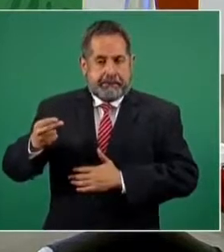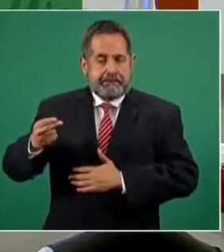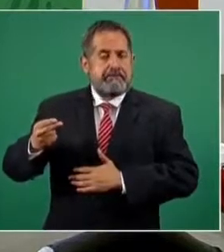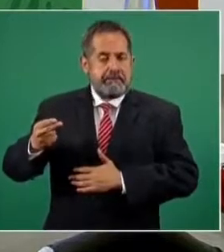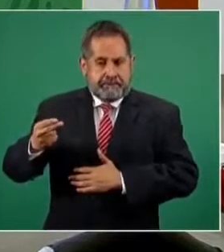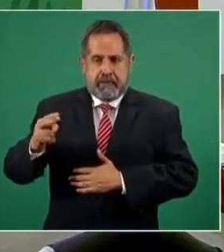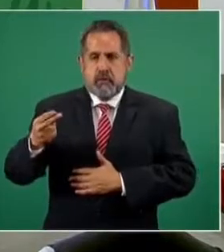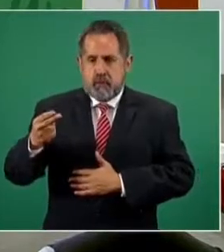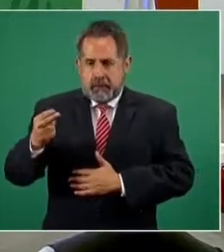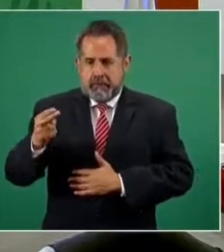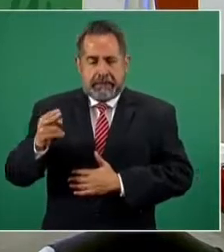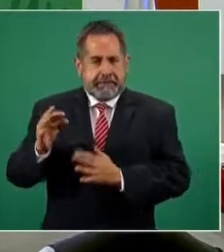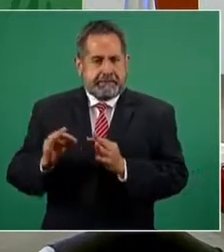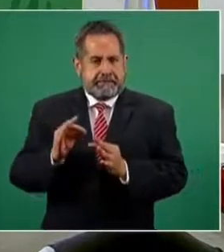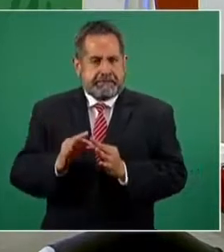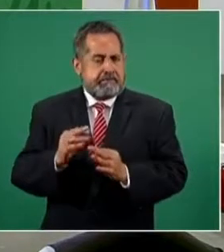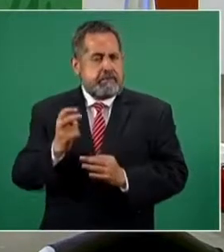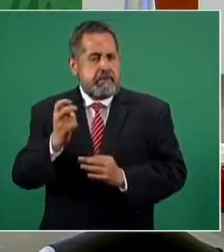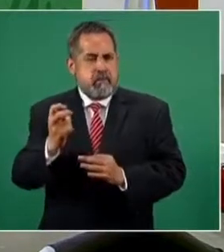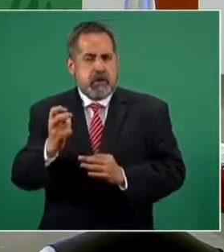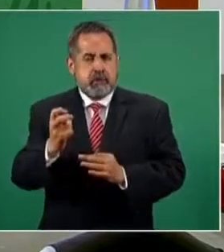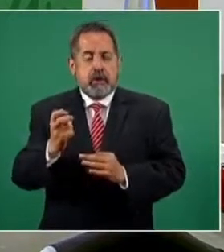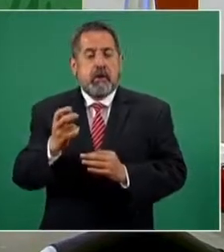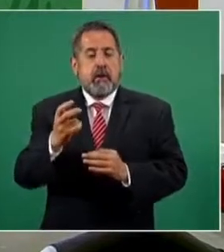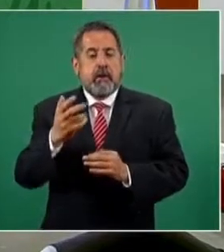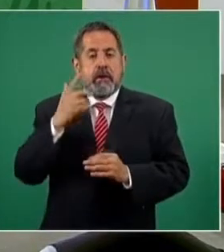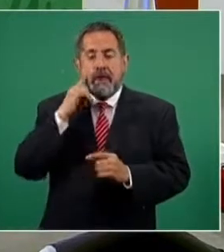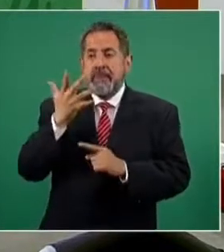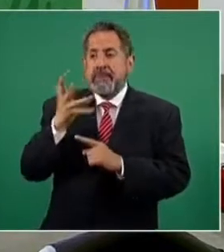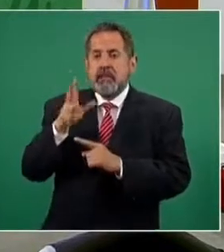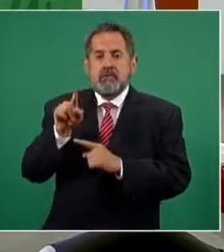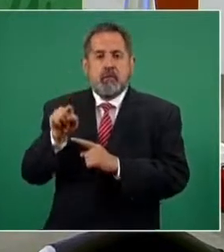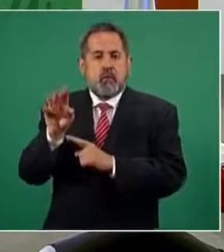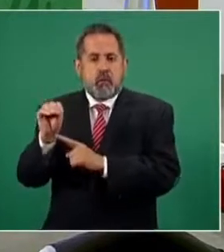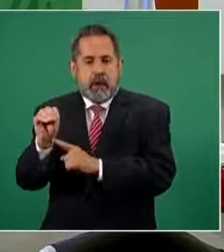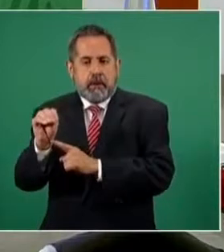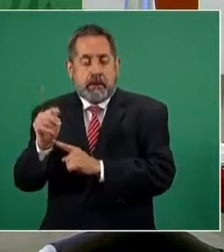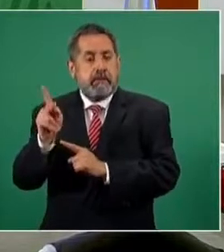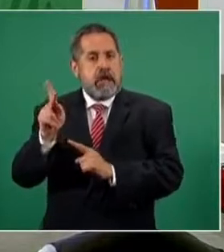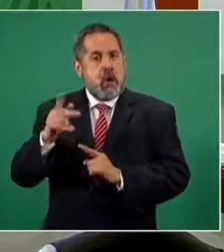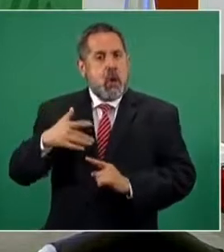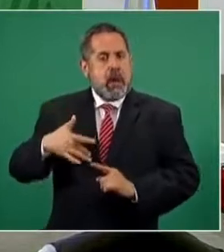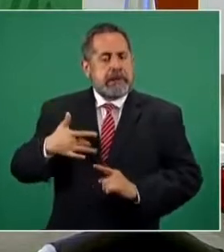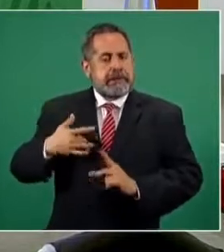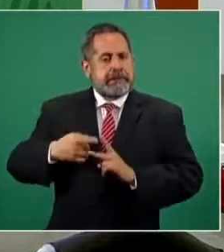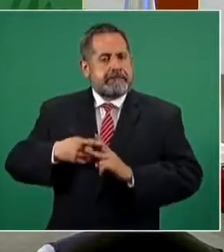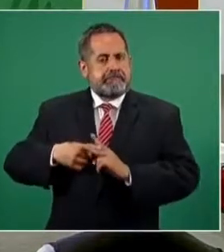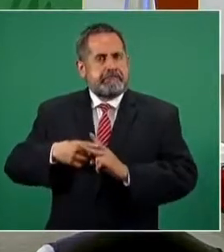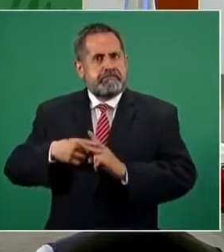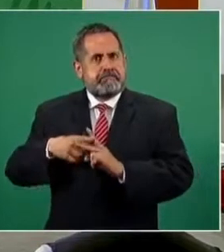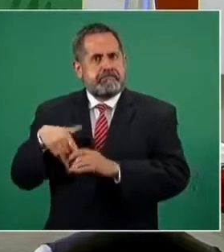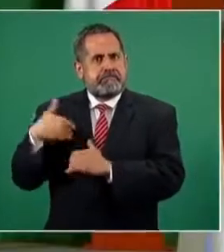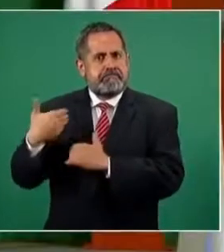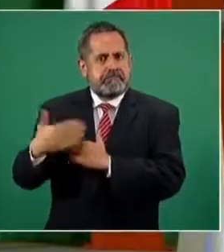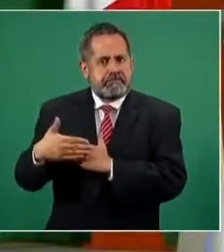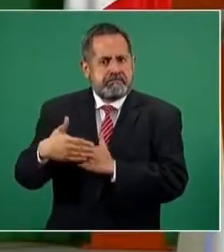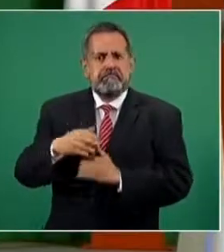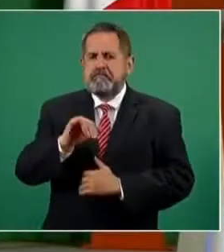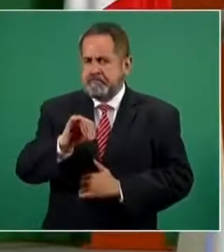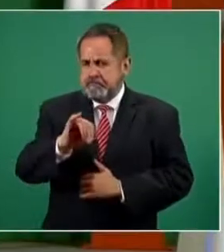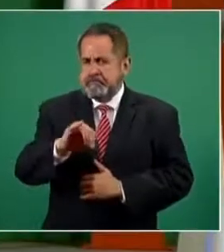Hasta noviembre. Por eso son 10.9, pero nuestra proyección es que vamos a llegar